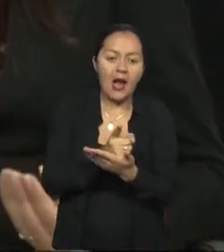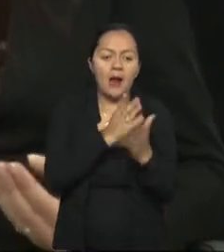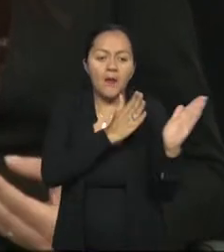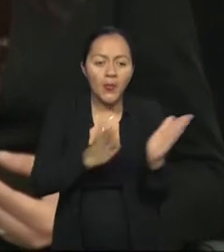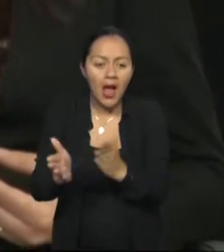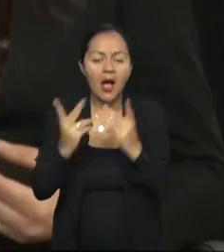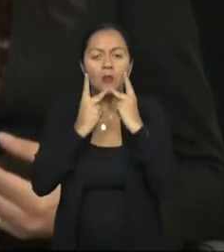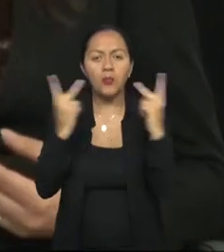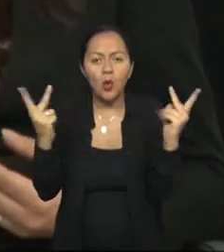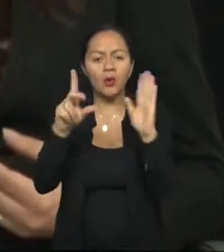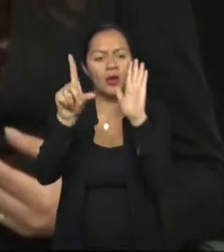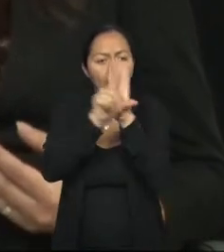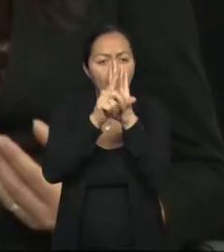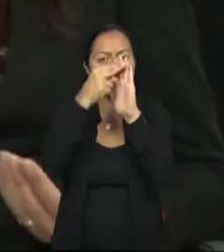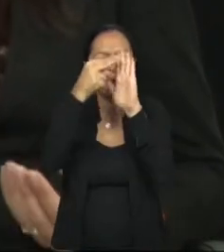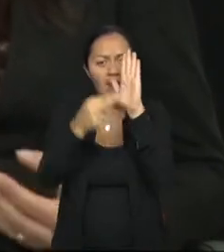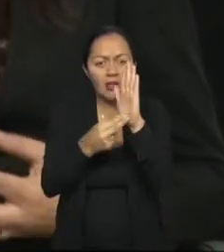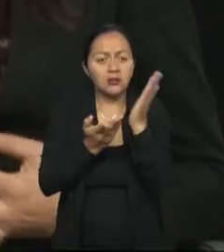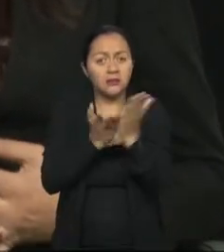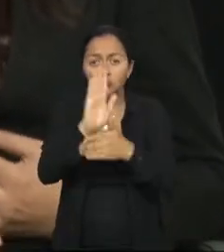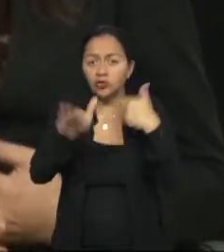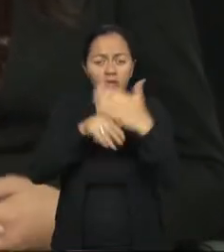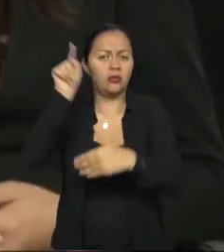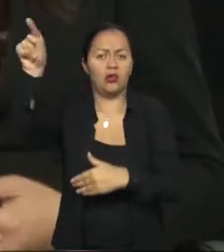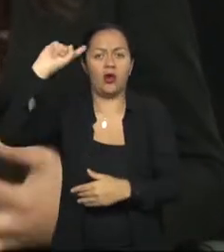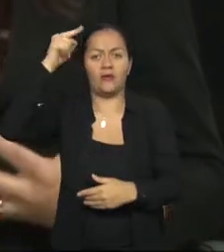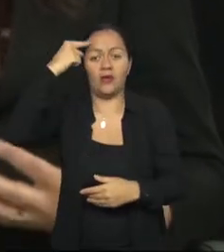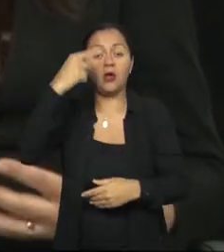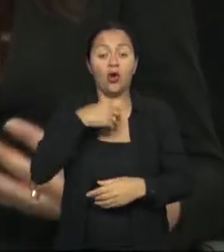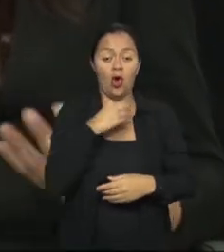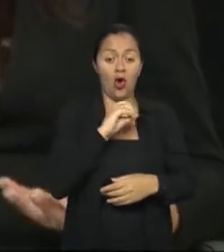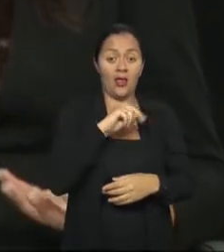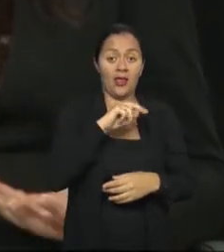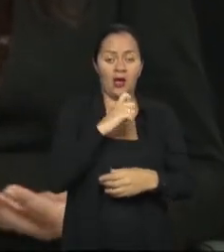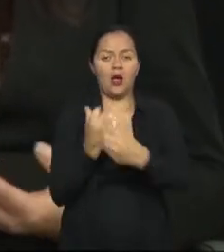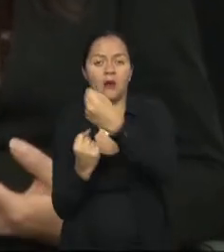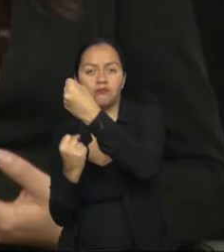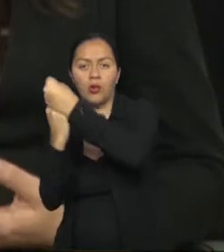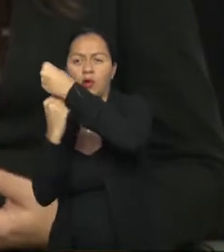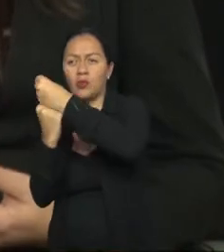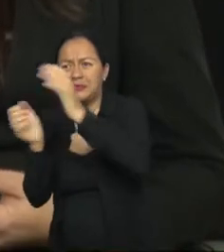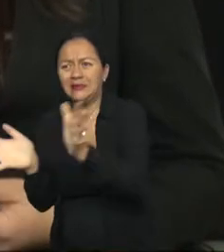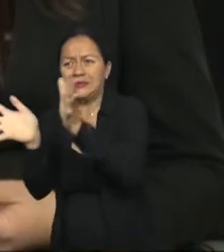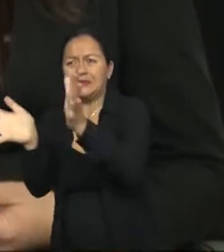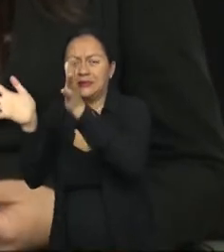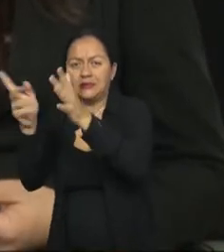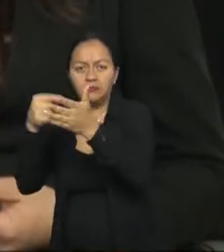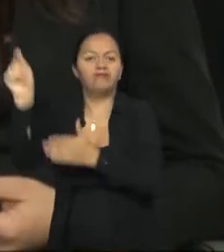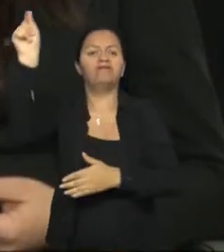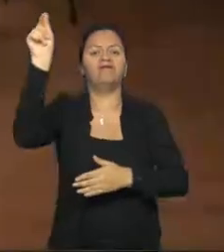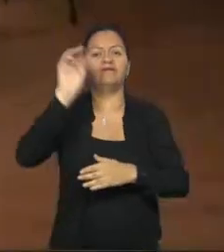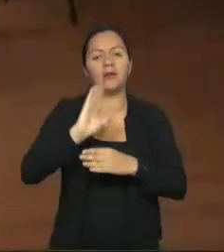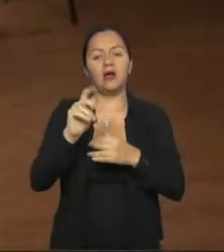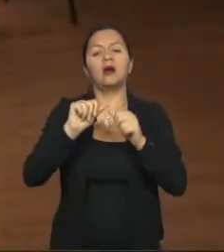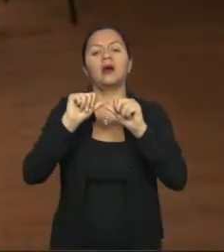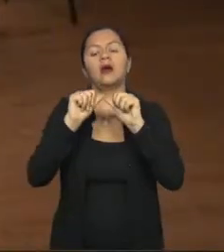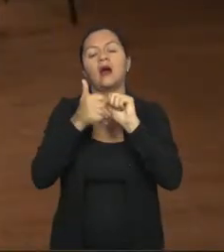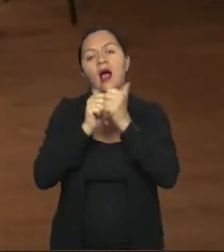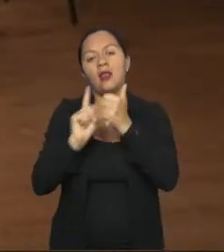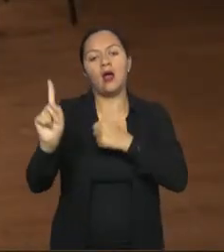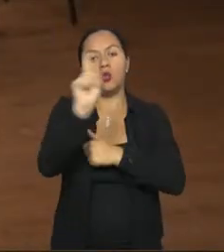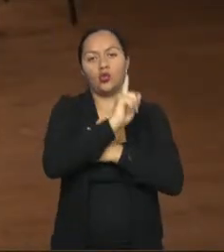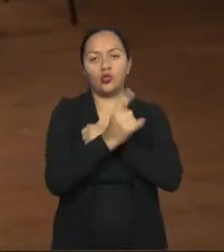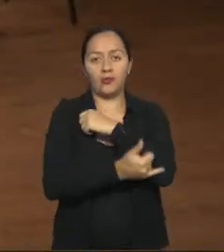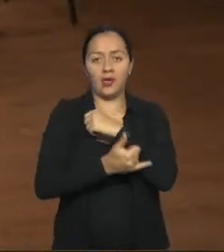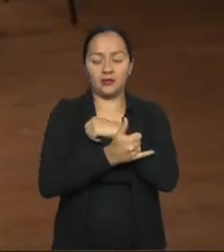este servicio tenga un impacto muy alto y llegue realmente a quien tiene que llegar en cada uno de los países. Hablamos